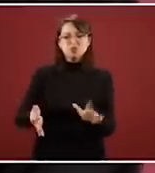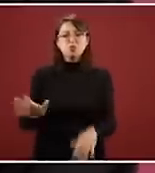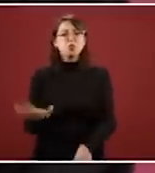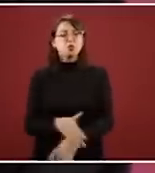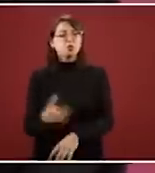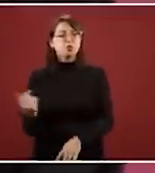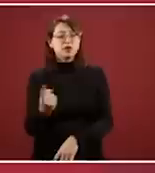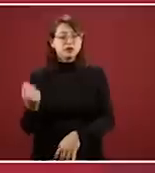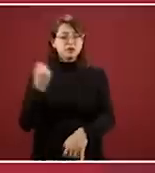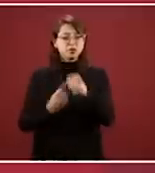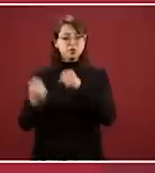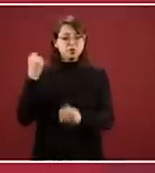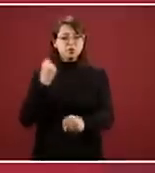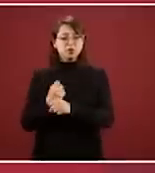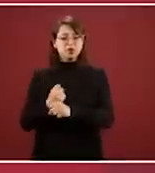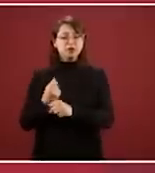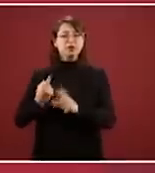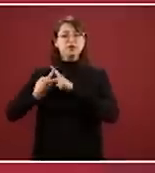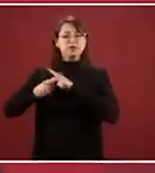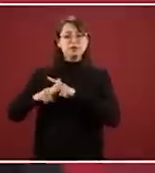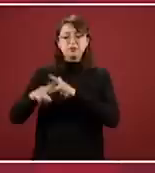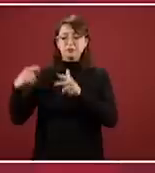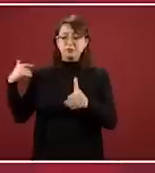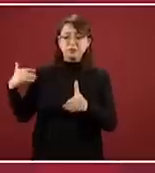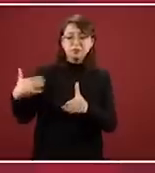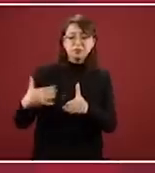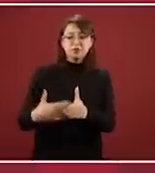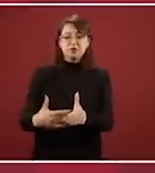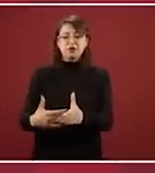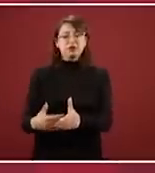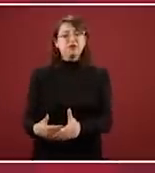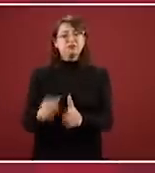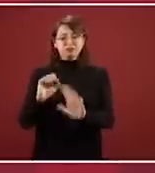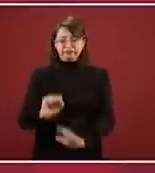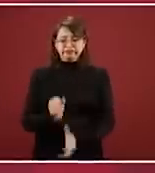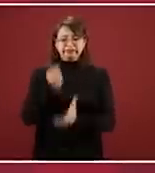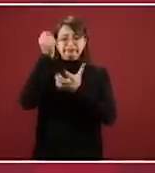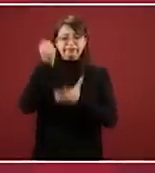pasado se destinan muchos recursos